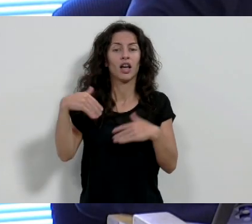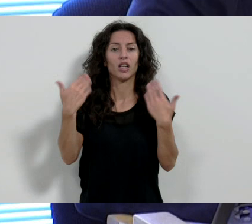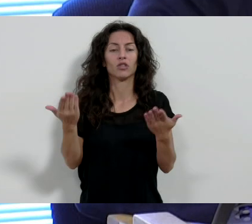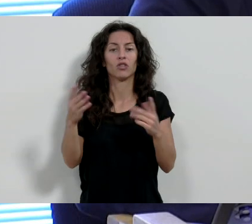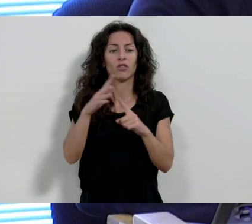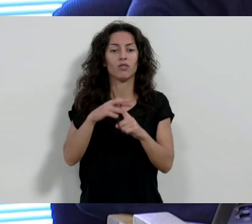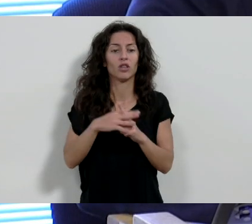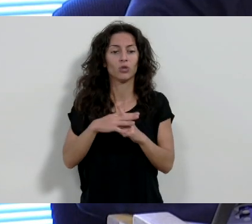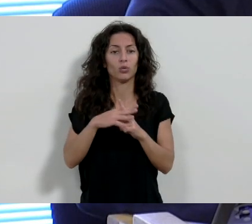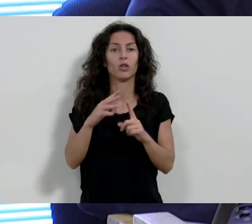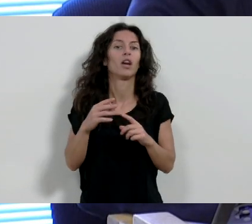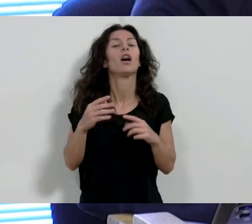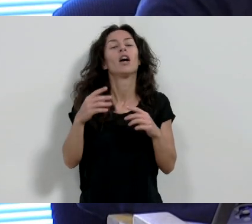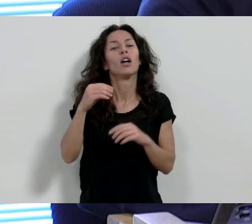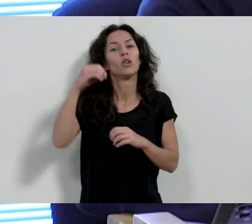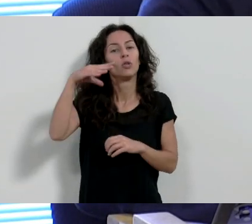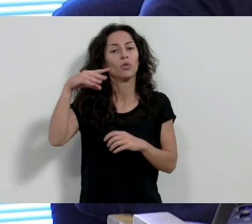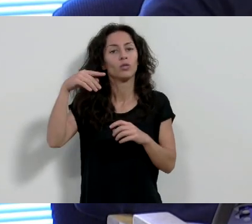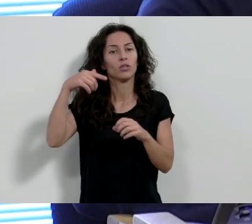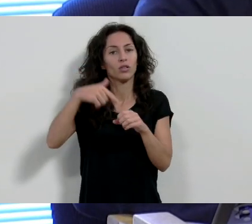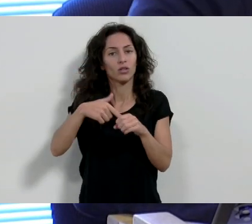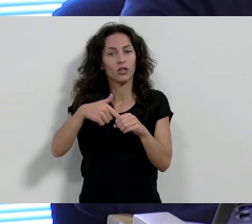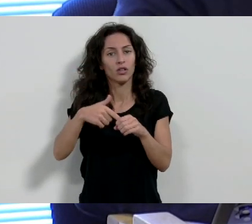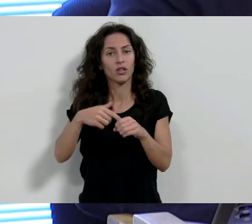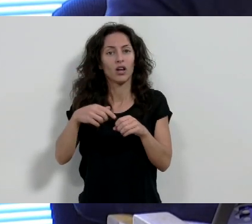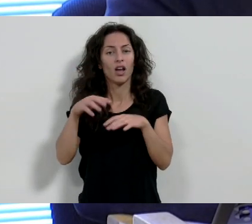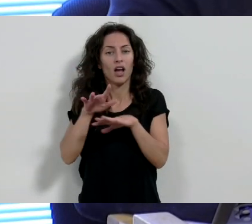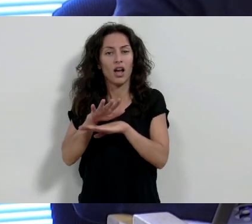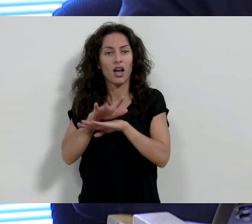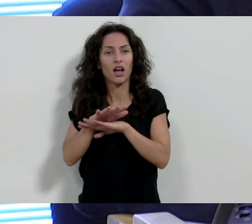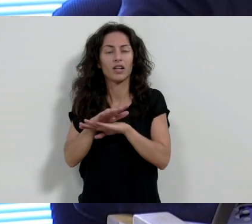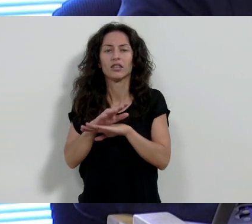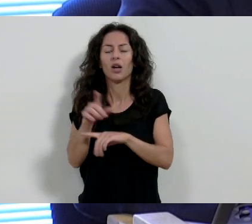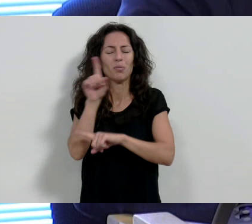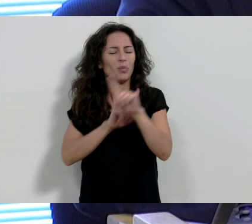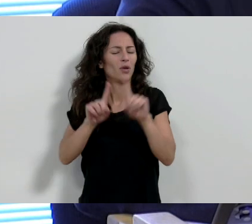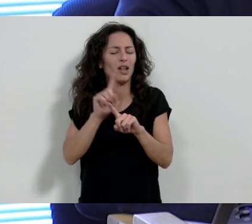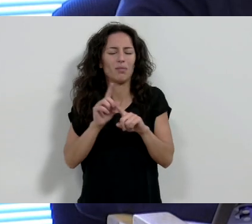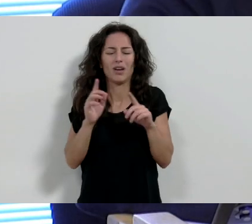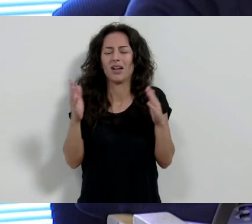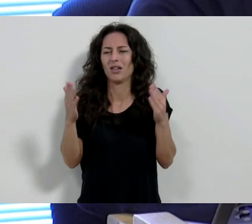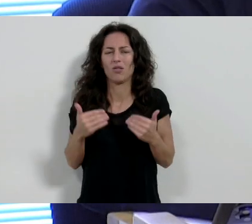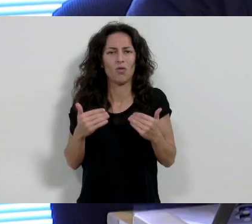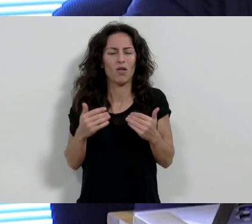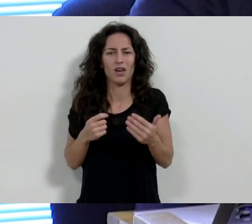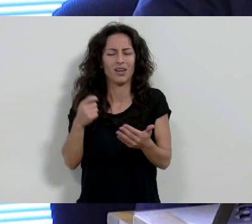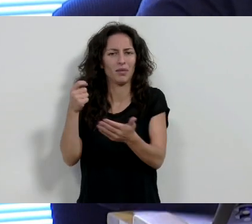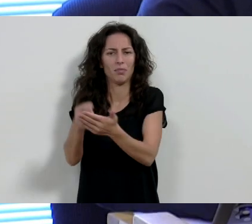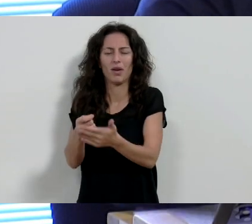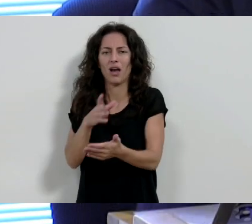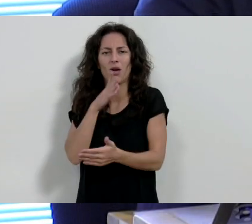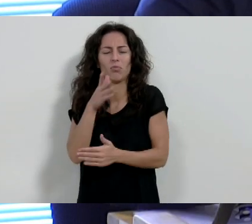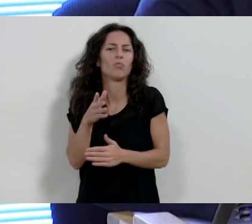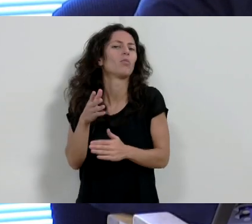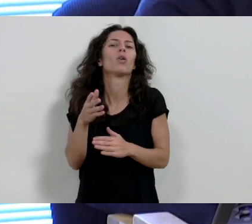de gas o de combustible y haya que pagarla y no haya crédito, no se preocupe que aquí viene el superávit, el remanente, para solucionarlo. Los vecinos de Ciudad Real que tengan un problema de